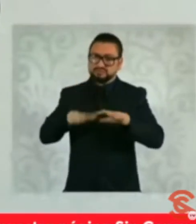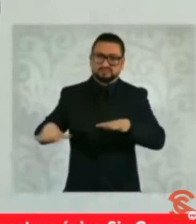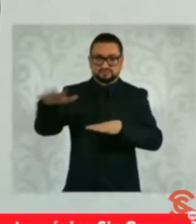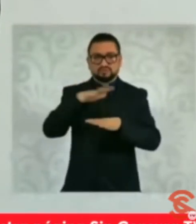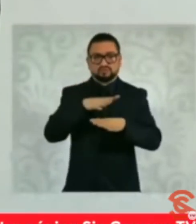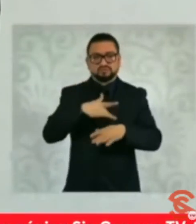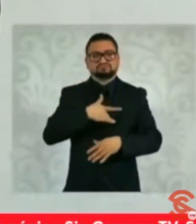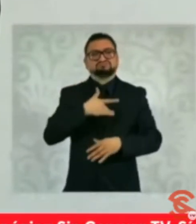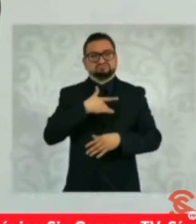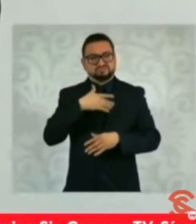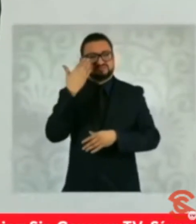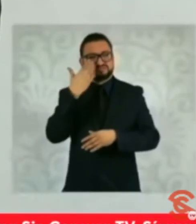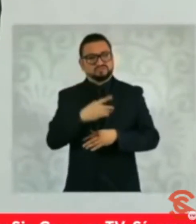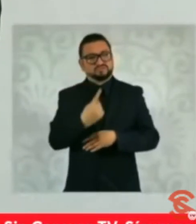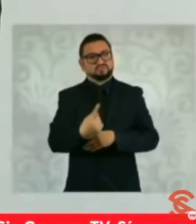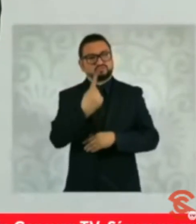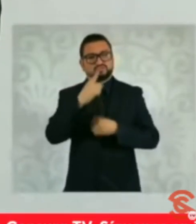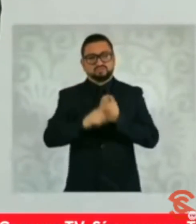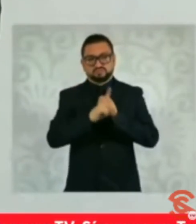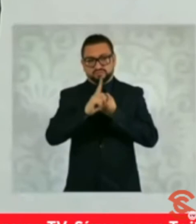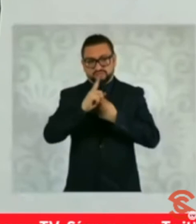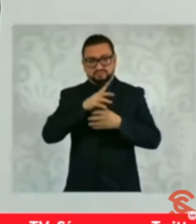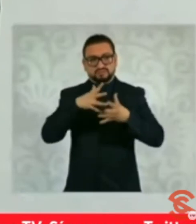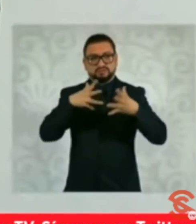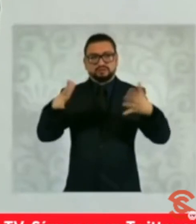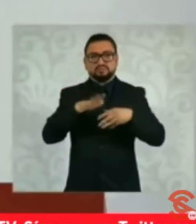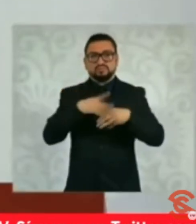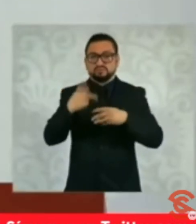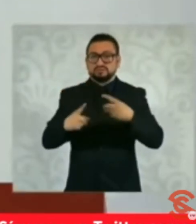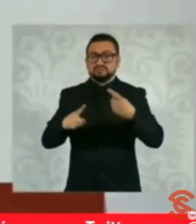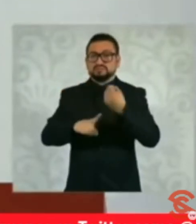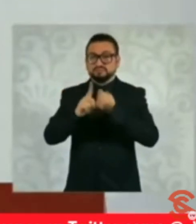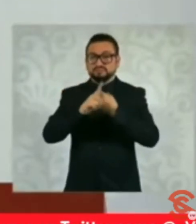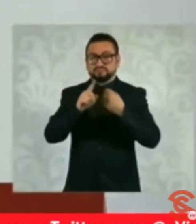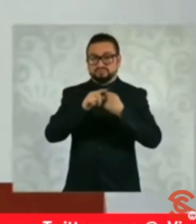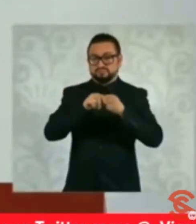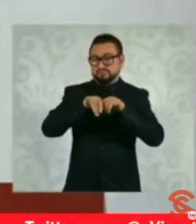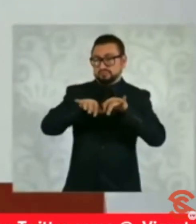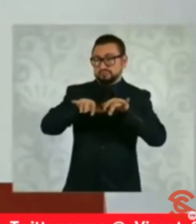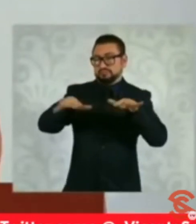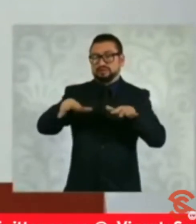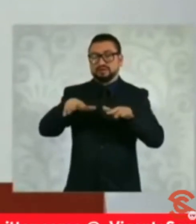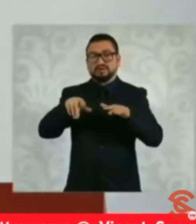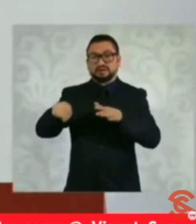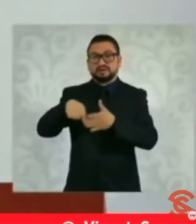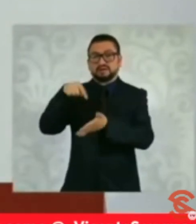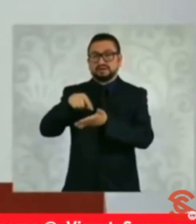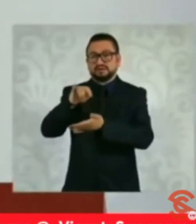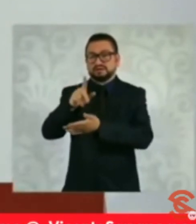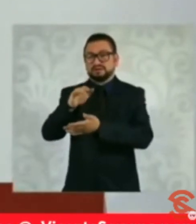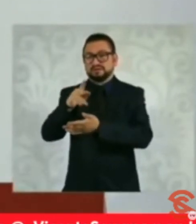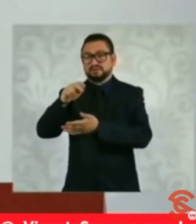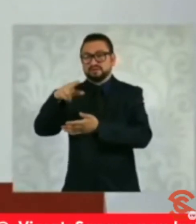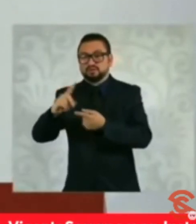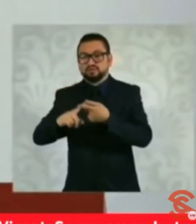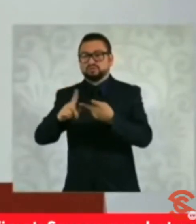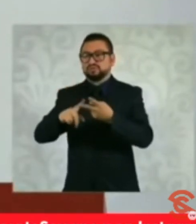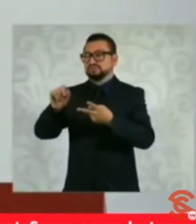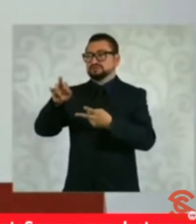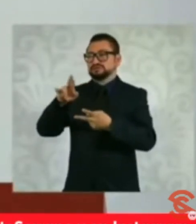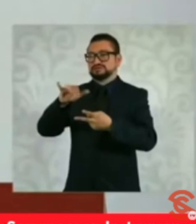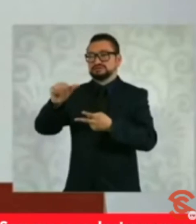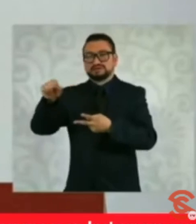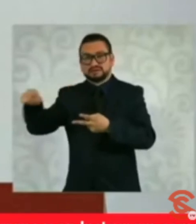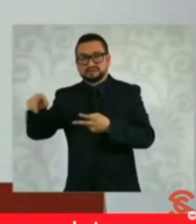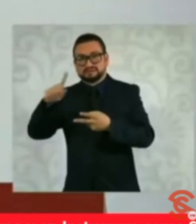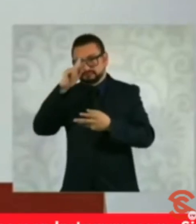consciente de que hay un enorme riesgo en la expansión de este conflicto a Líbano y a Siria eso puede realmente complicar eh mucho